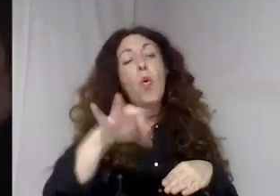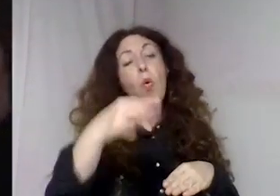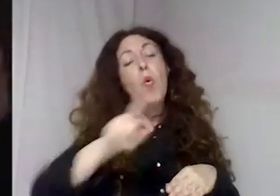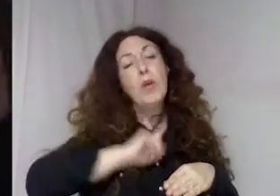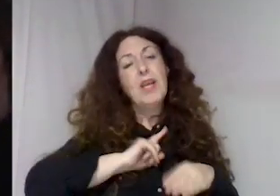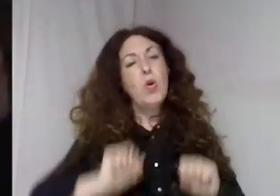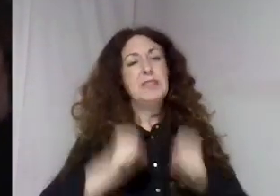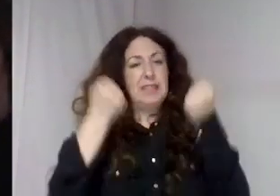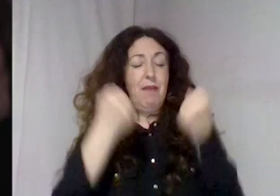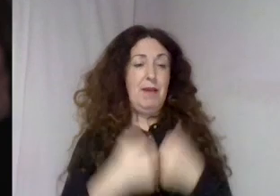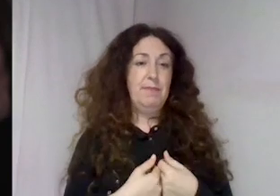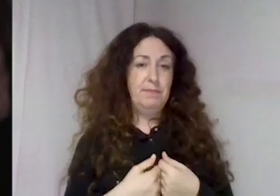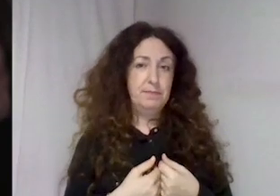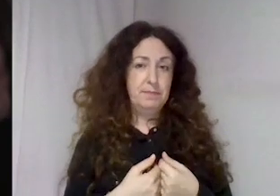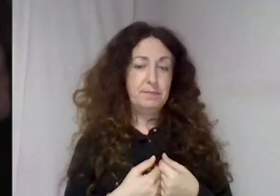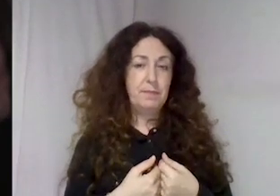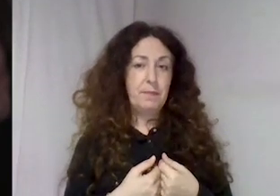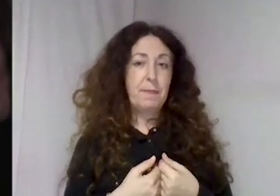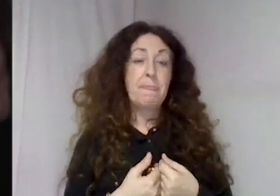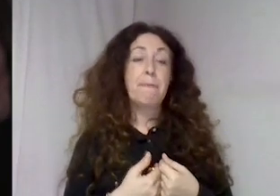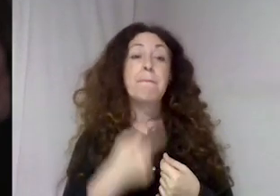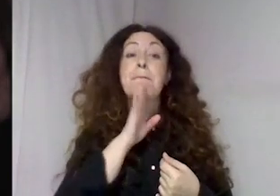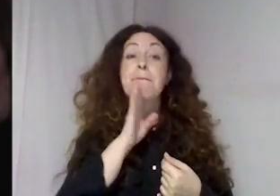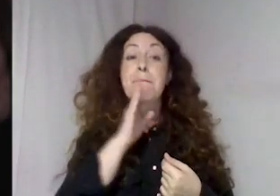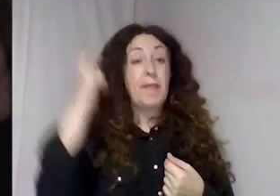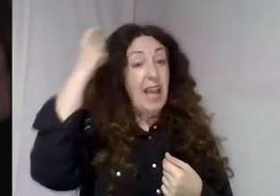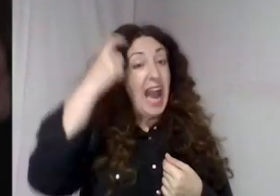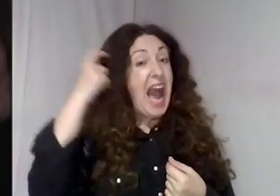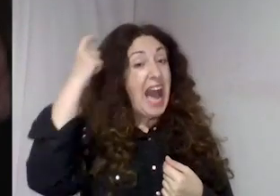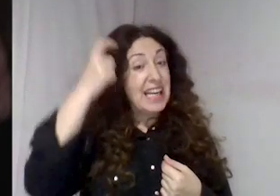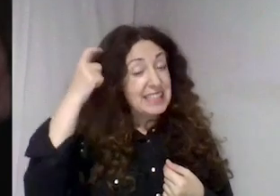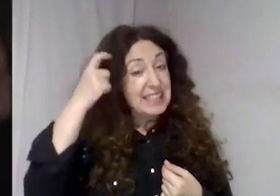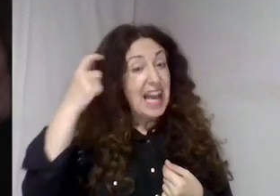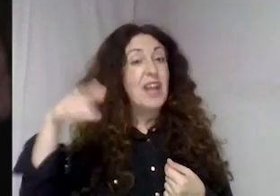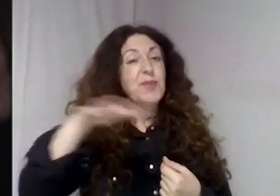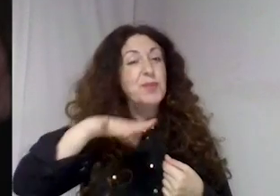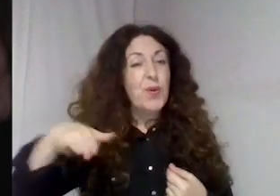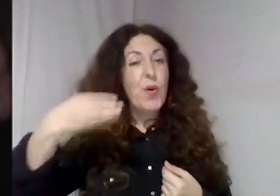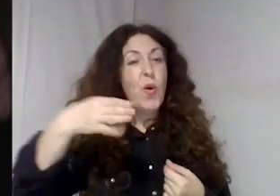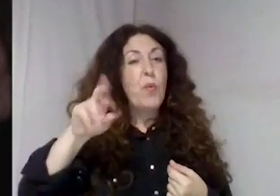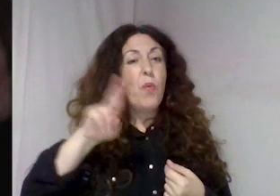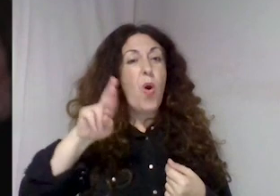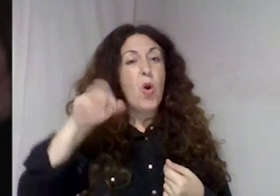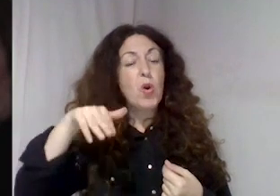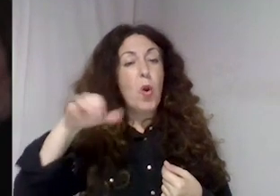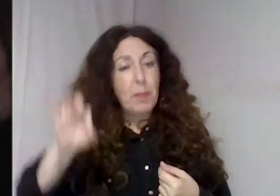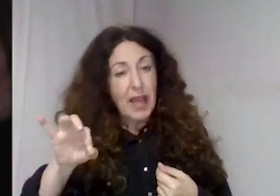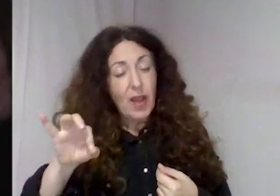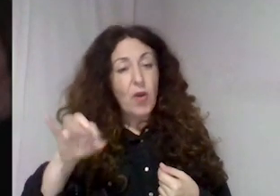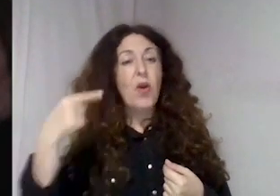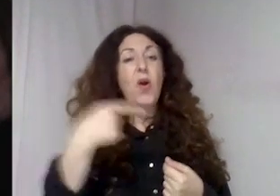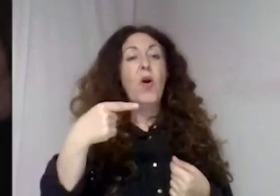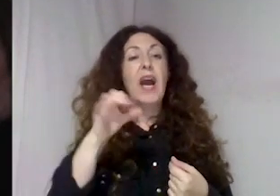comprende, no introduce el mal, estamos perdidos. Porque no somos capaces